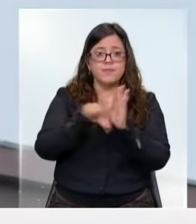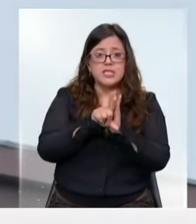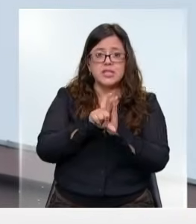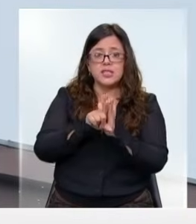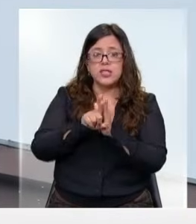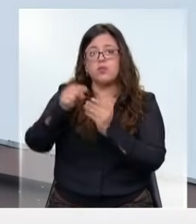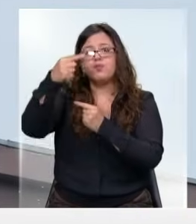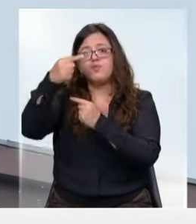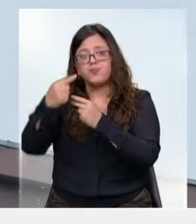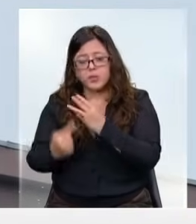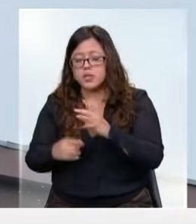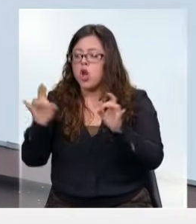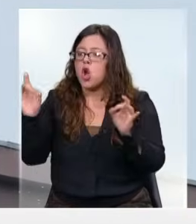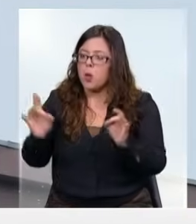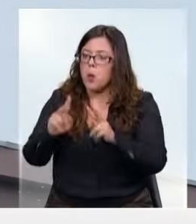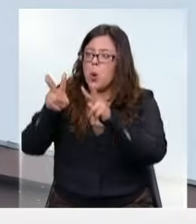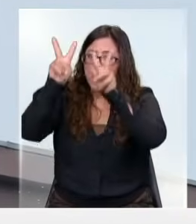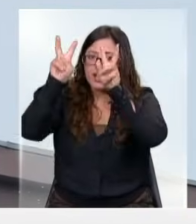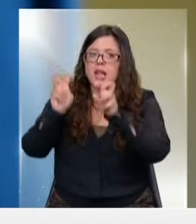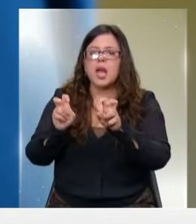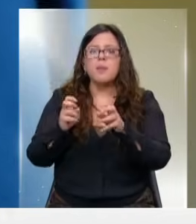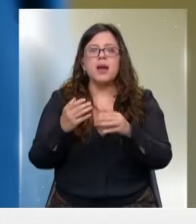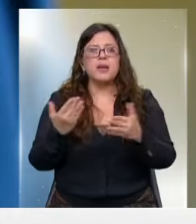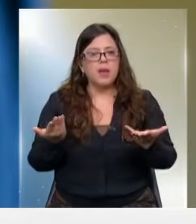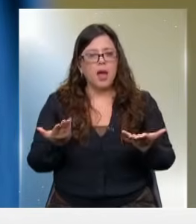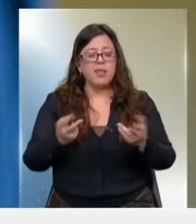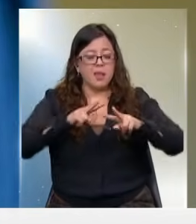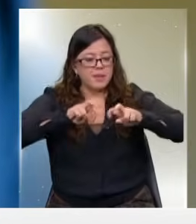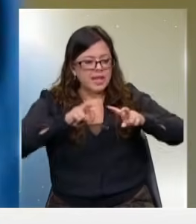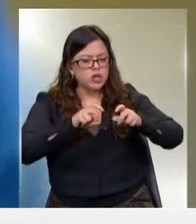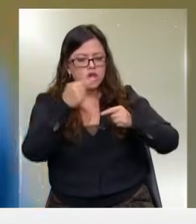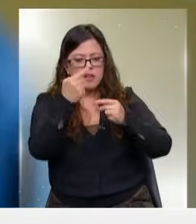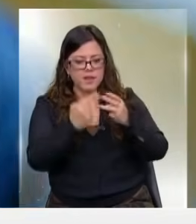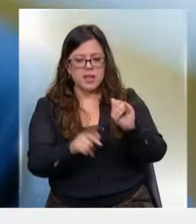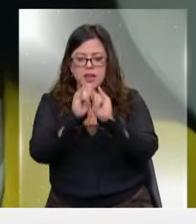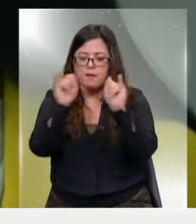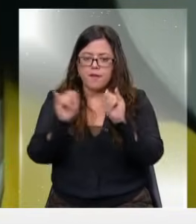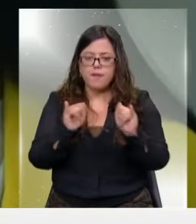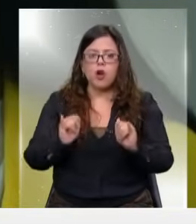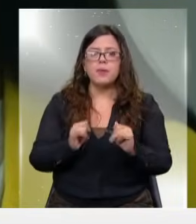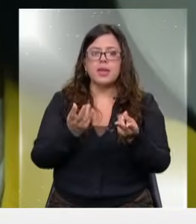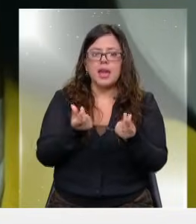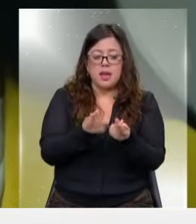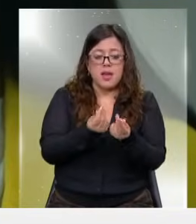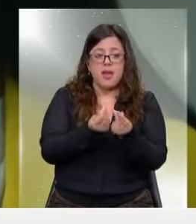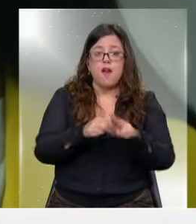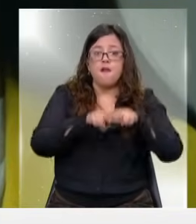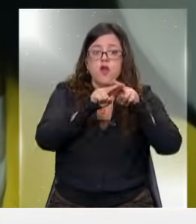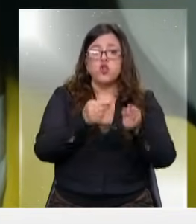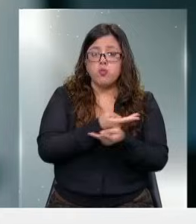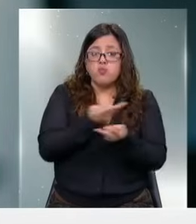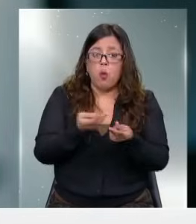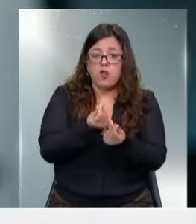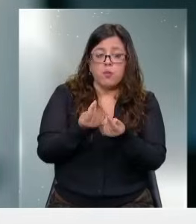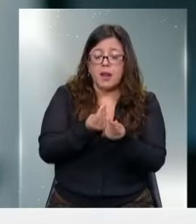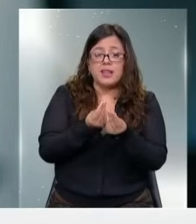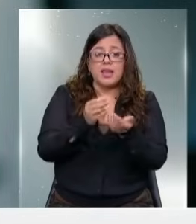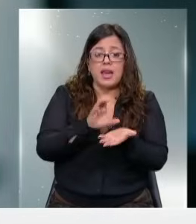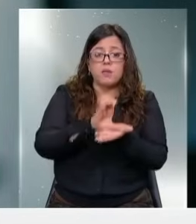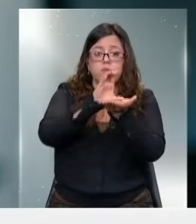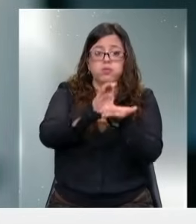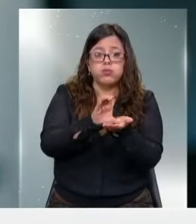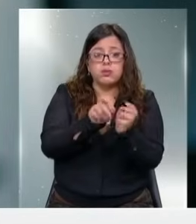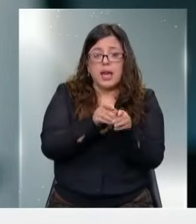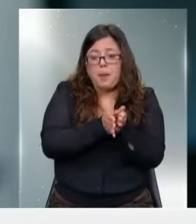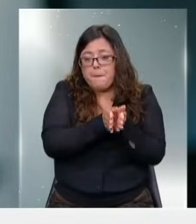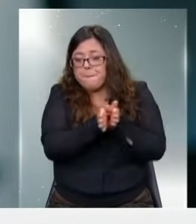Pudo determinarse en el desarrollo de la investigación diversos modus operandi que permitieron efectivamente desviar fondos públicos, que esos fondos públicos fueron a